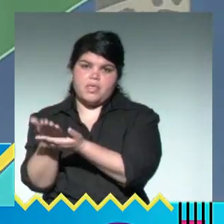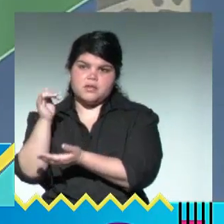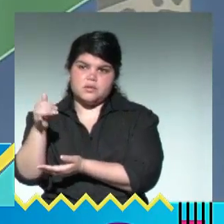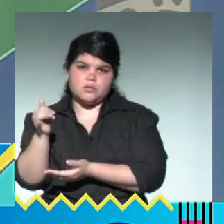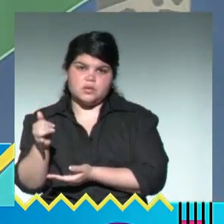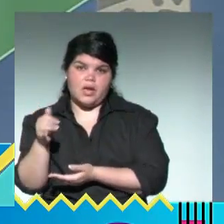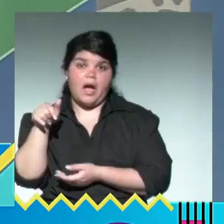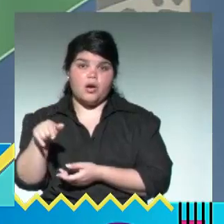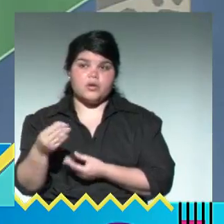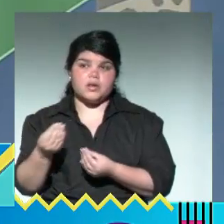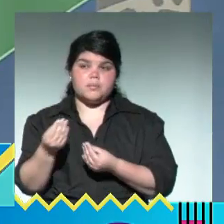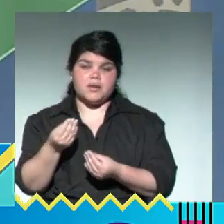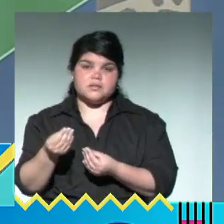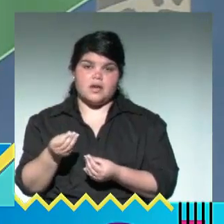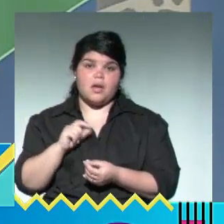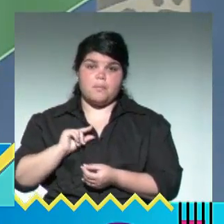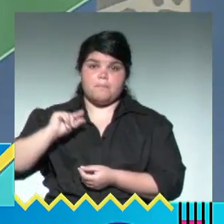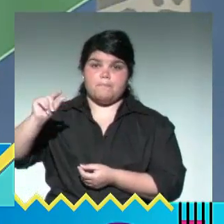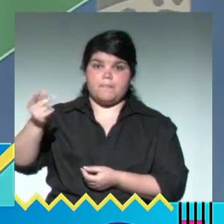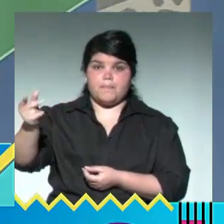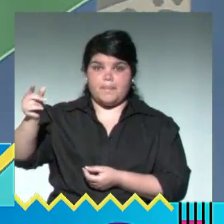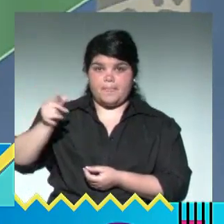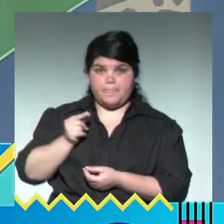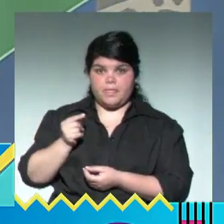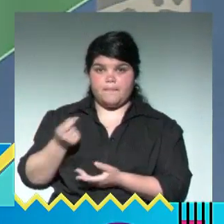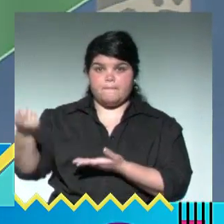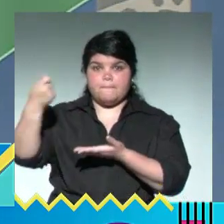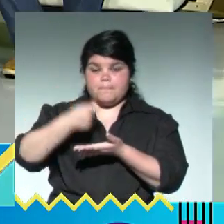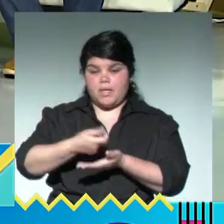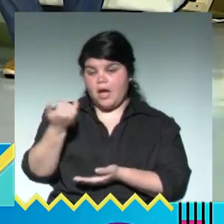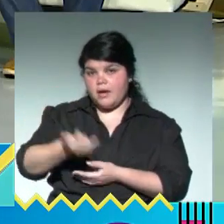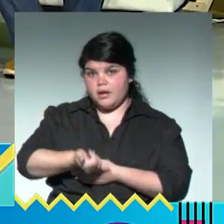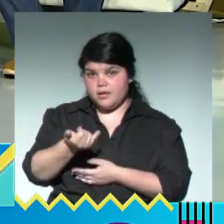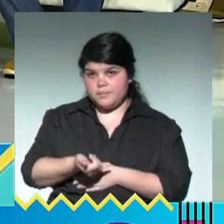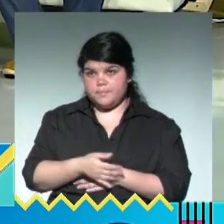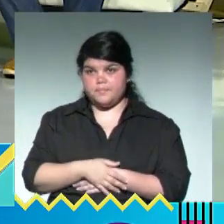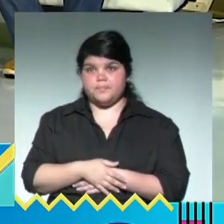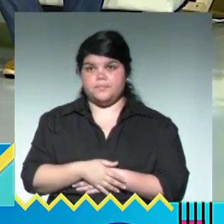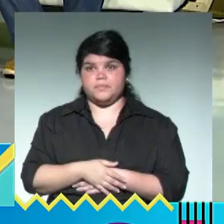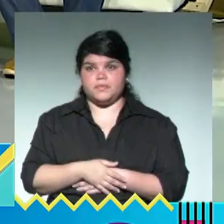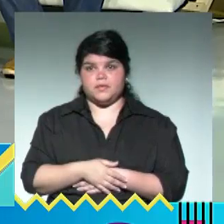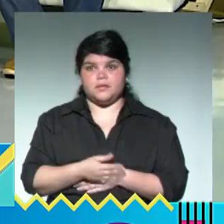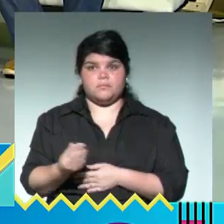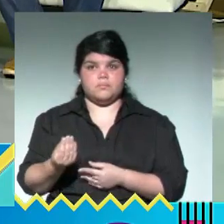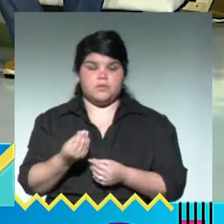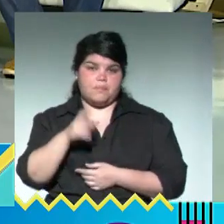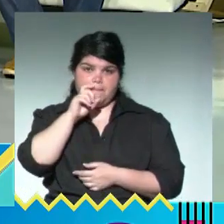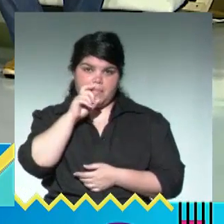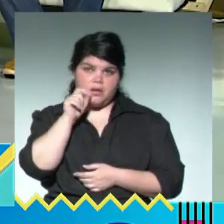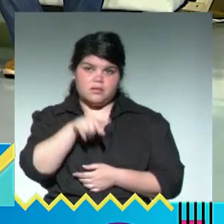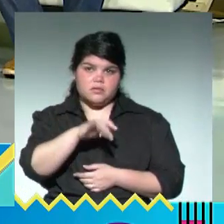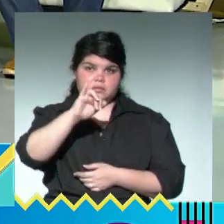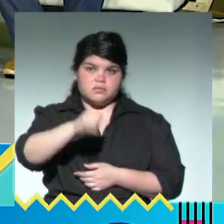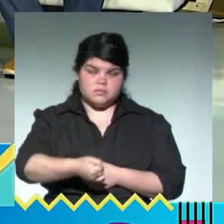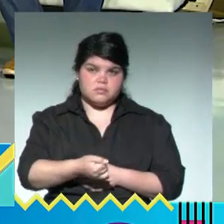evitado el default nuevamente, pero indudablemente ha habido impericia de Macri, sí, sin dudas, tendría que haber sido